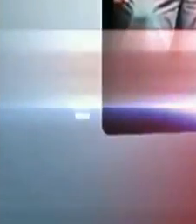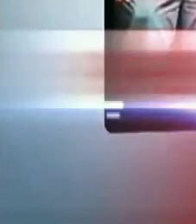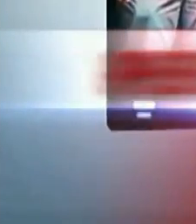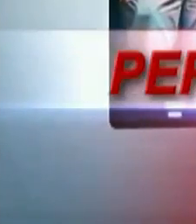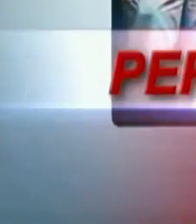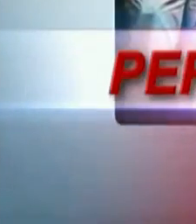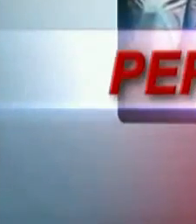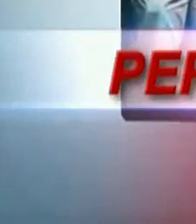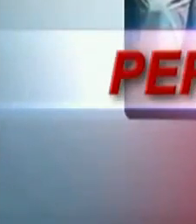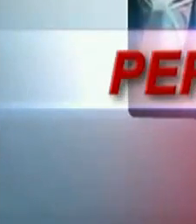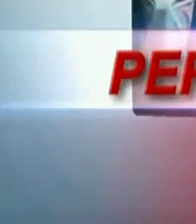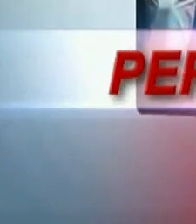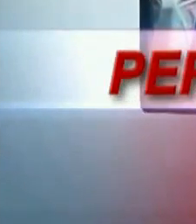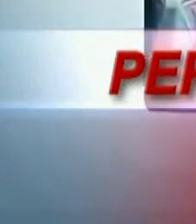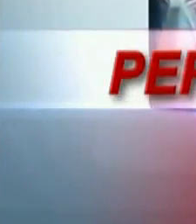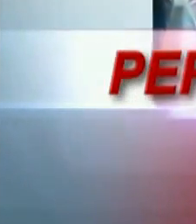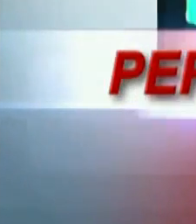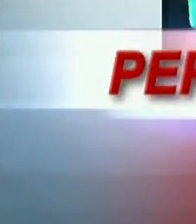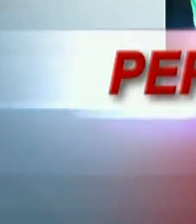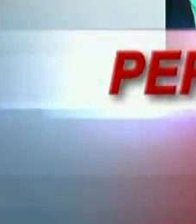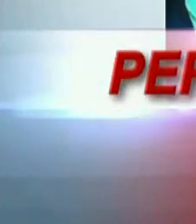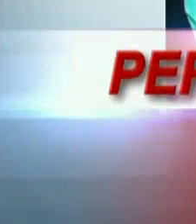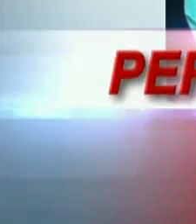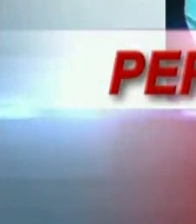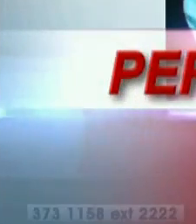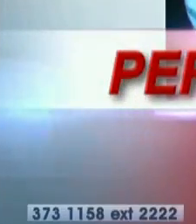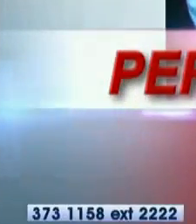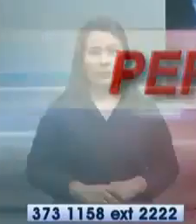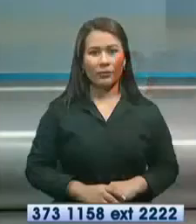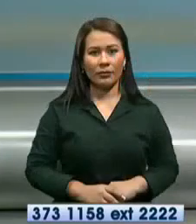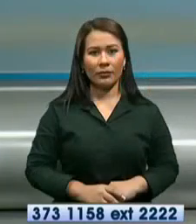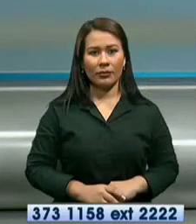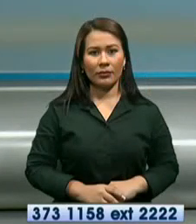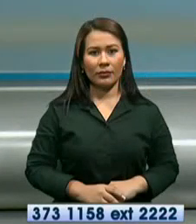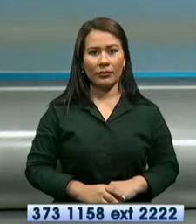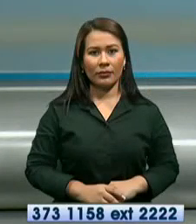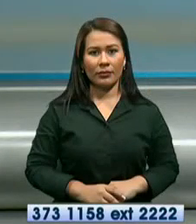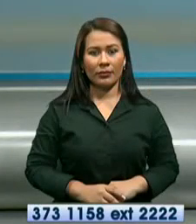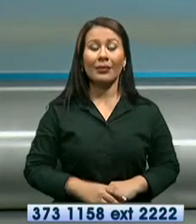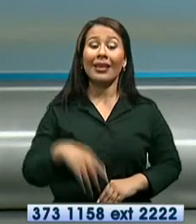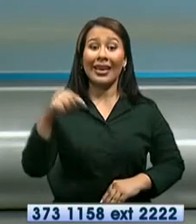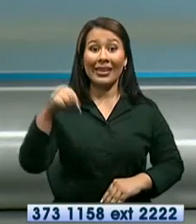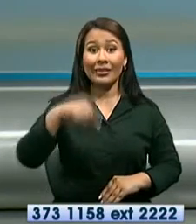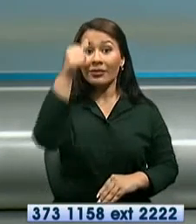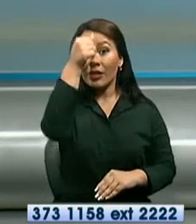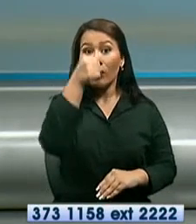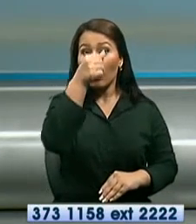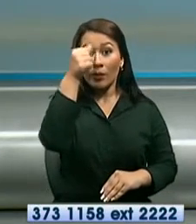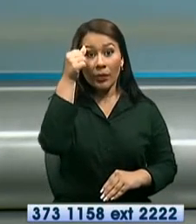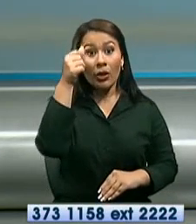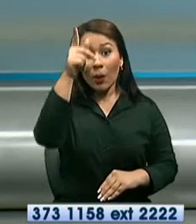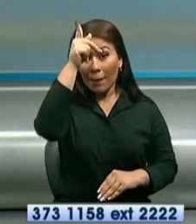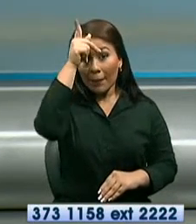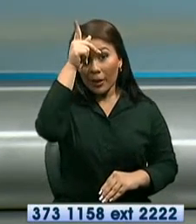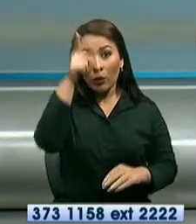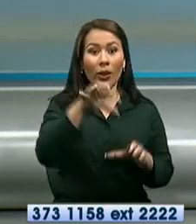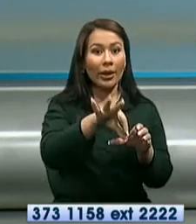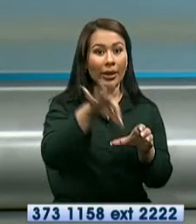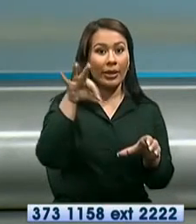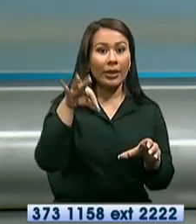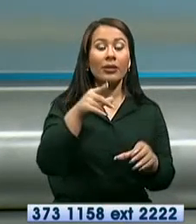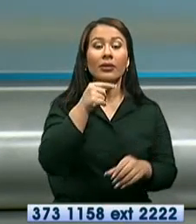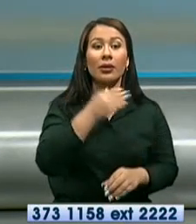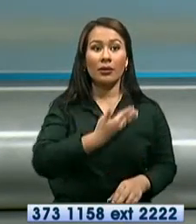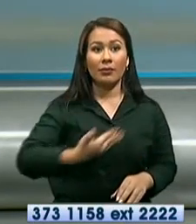Este domingo los peruanos elegirán presidente para